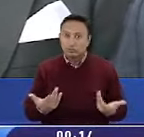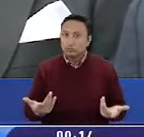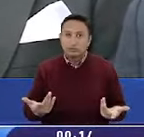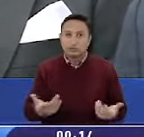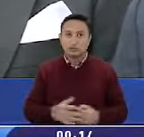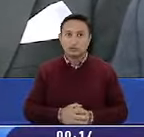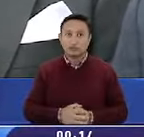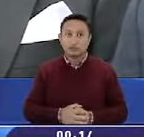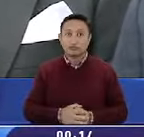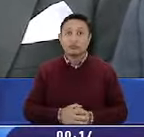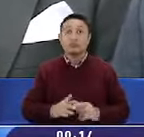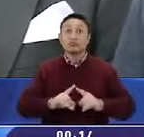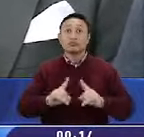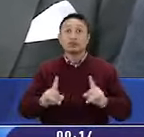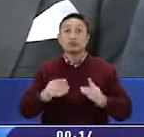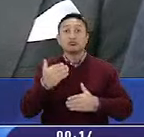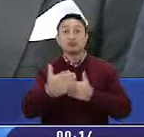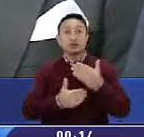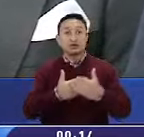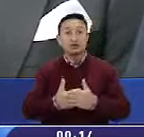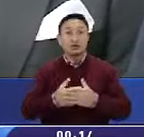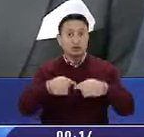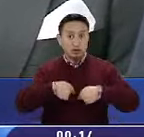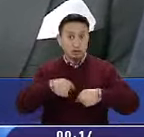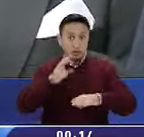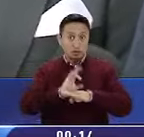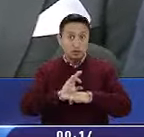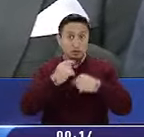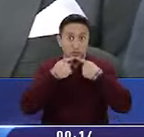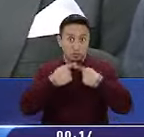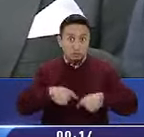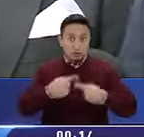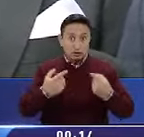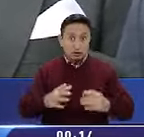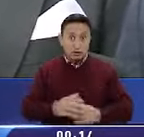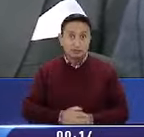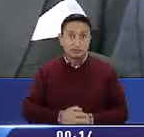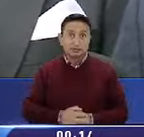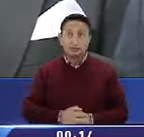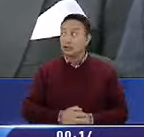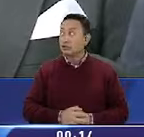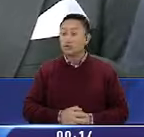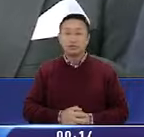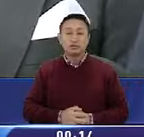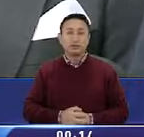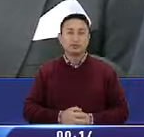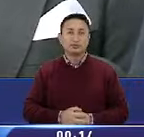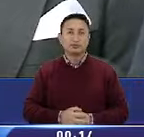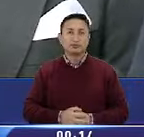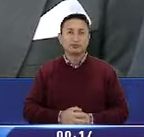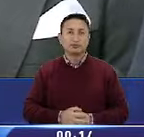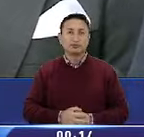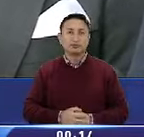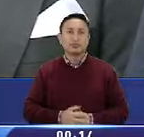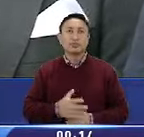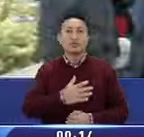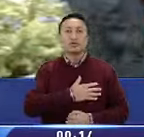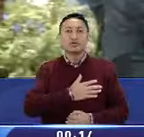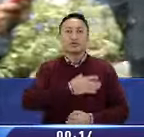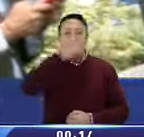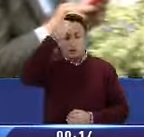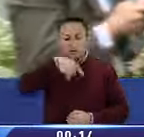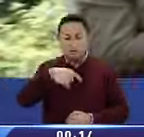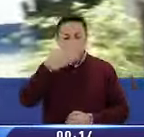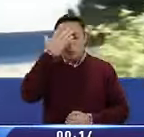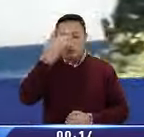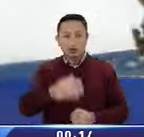con muchísimo gusto daré cuenta y razón, fundamentaré las razones de mi decisión. Fue el